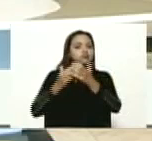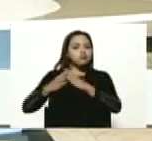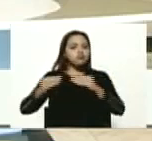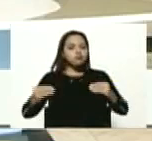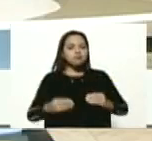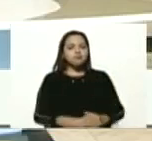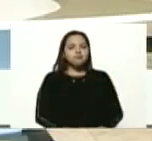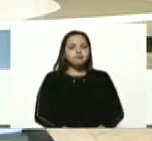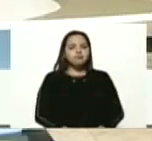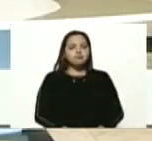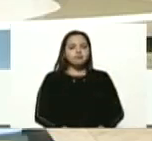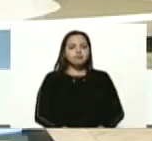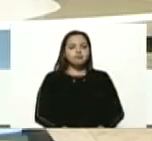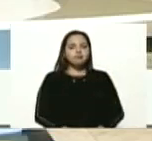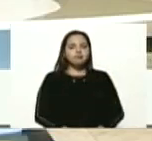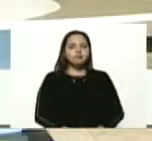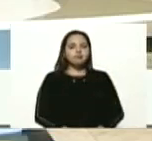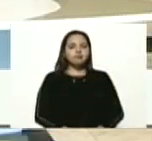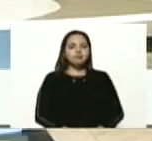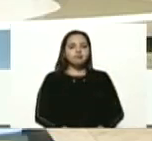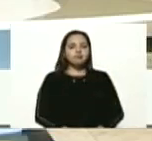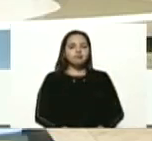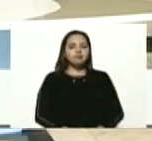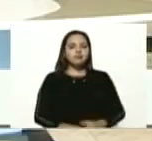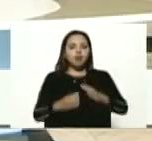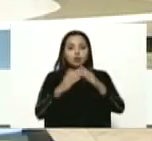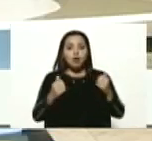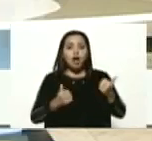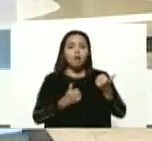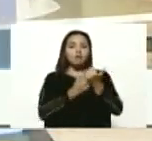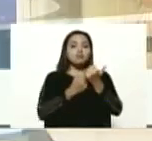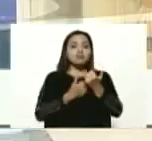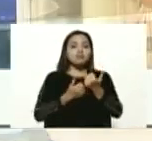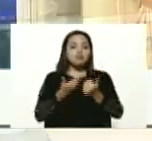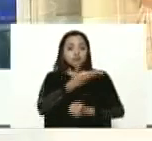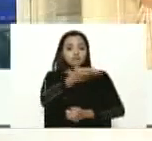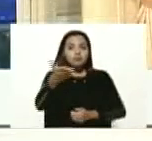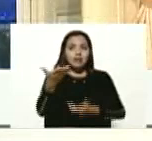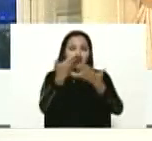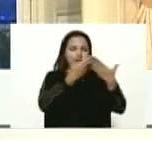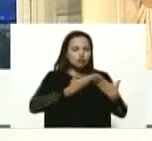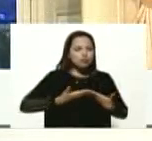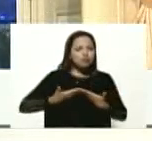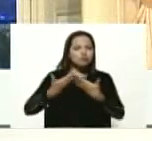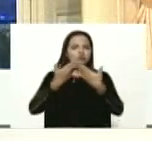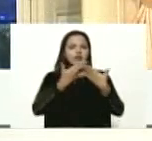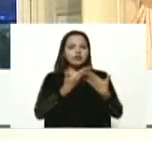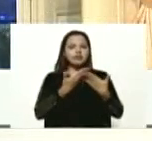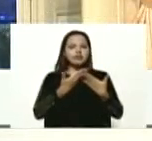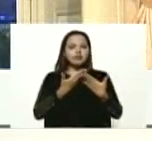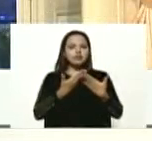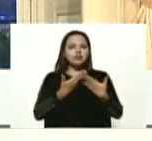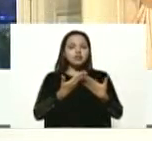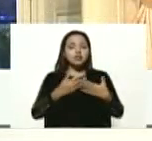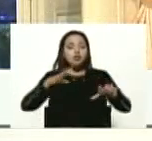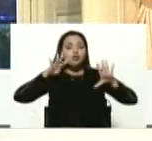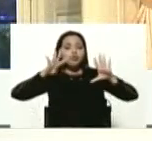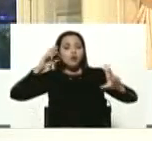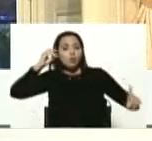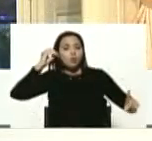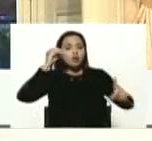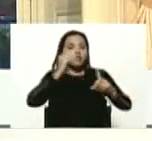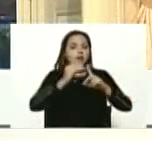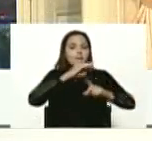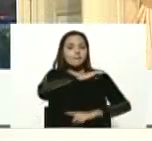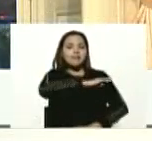todo el apoyo, Virgilio, y todo el apoyo a ustedes. Pónganse a estudiar los 9 vértices de la gran